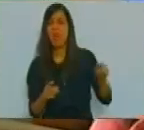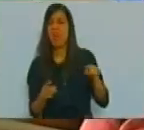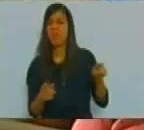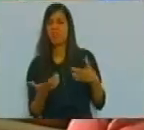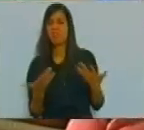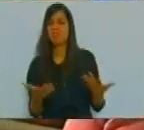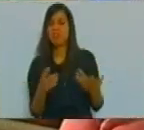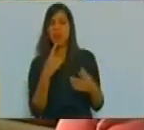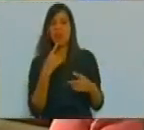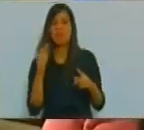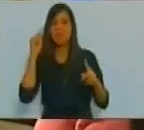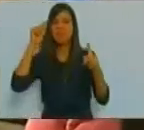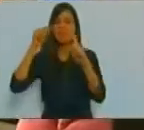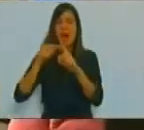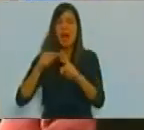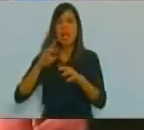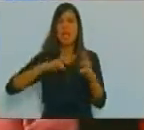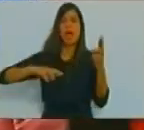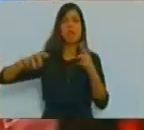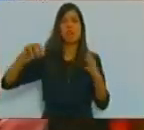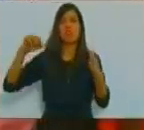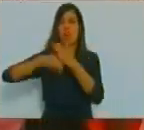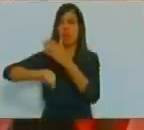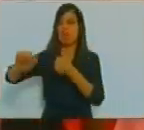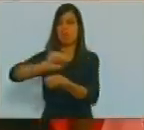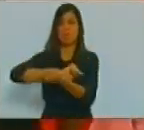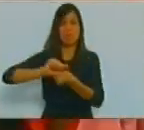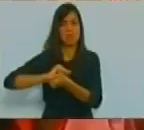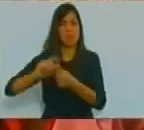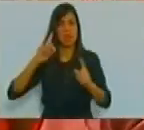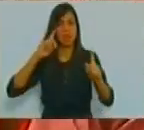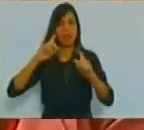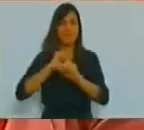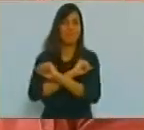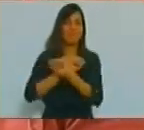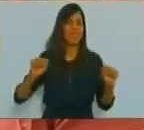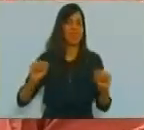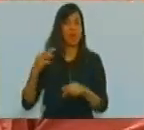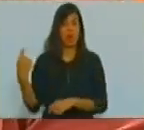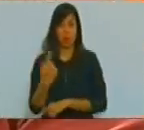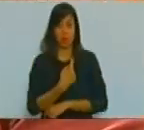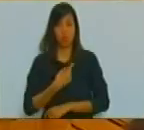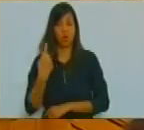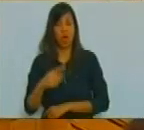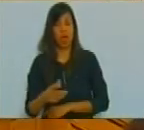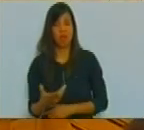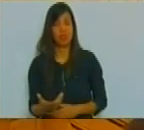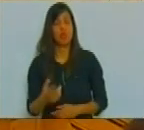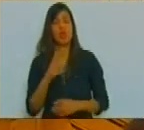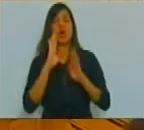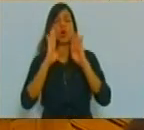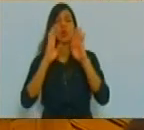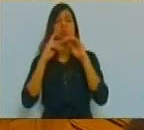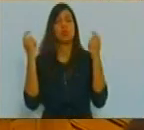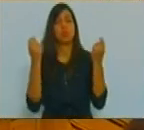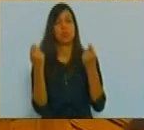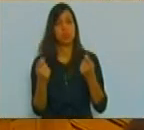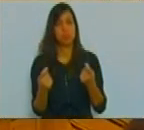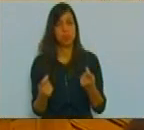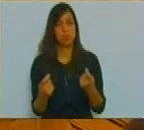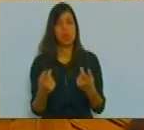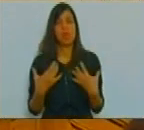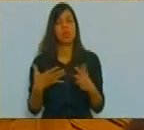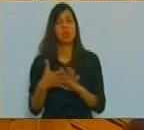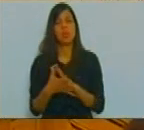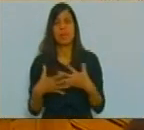es tumbar a la revolución bolivariana no van a poder y no podrán ahora nosotros debemos montarlo duro hasta para garantizarle la salud